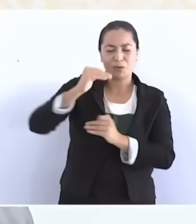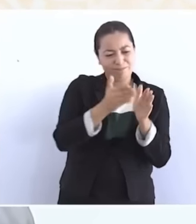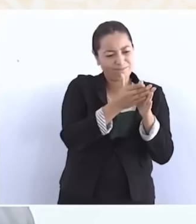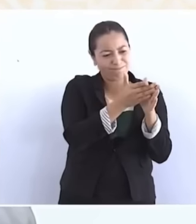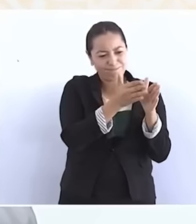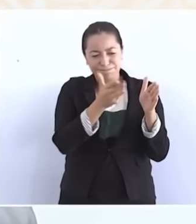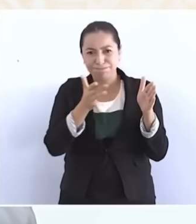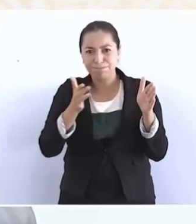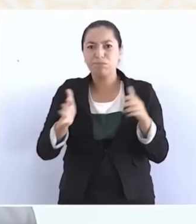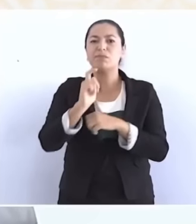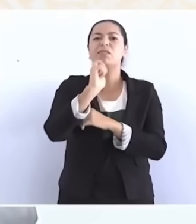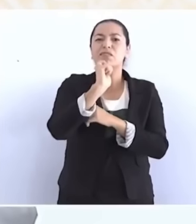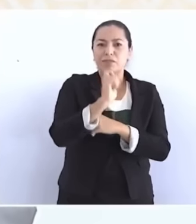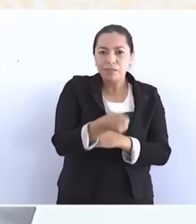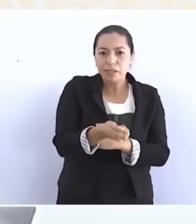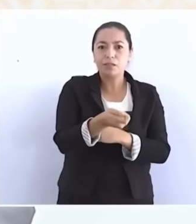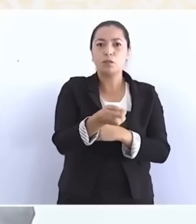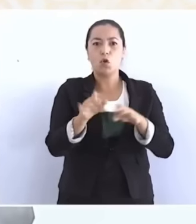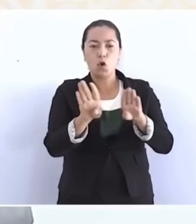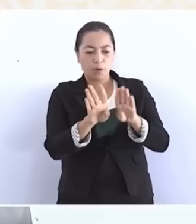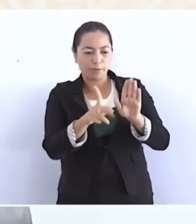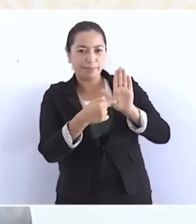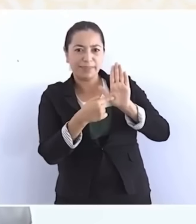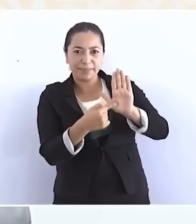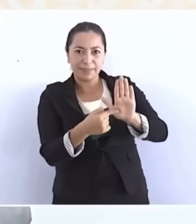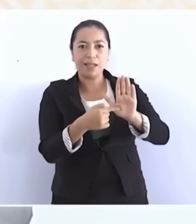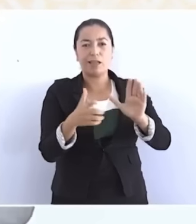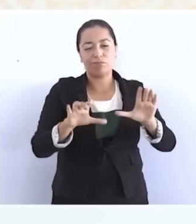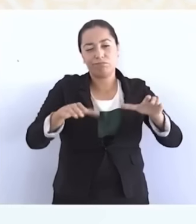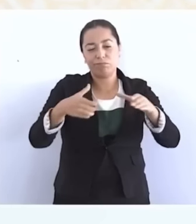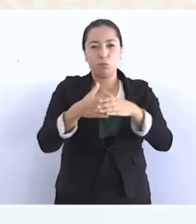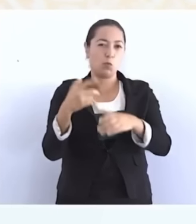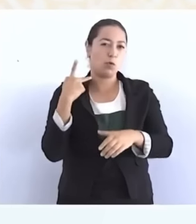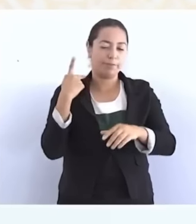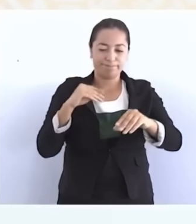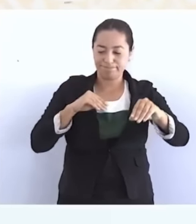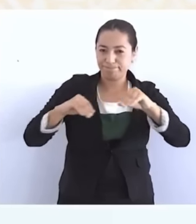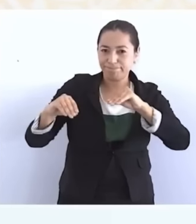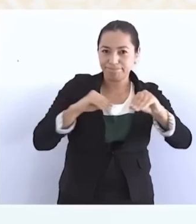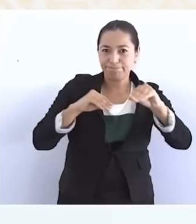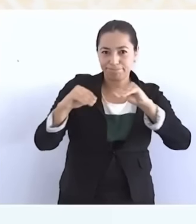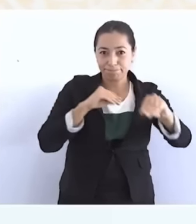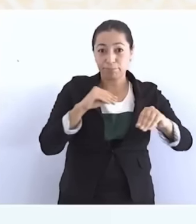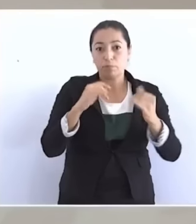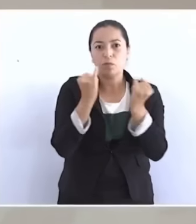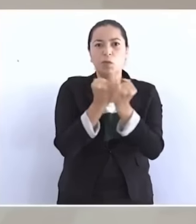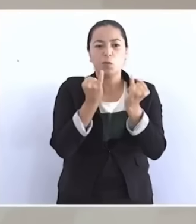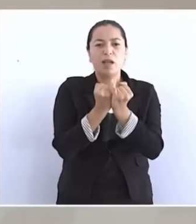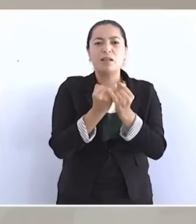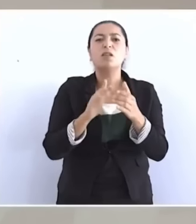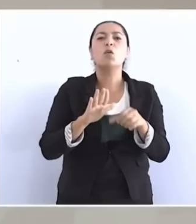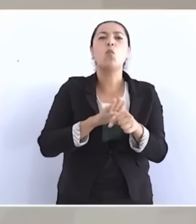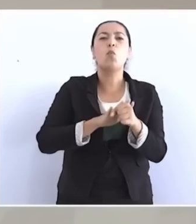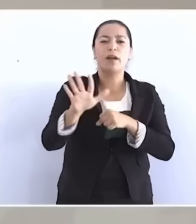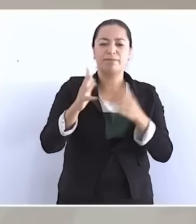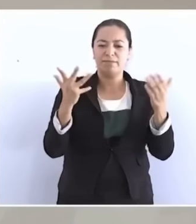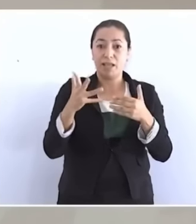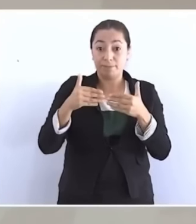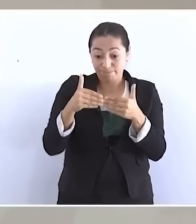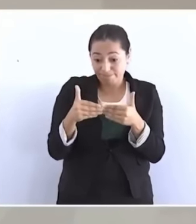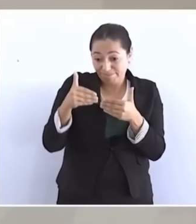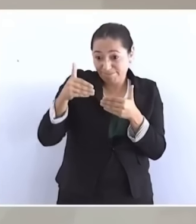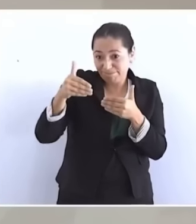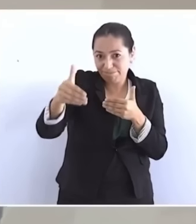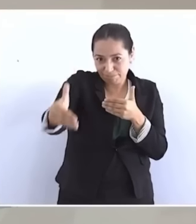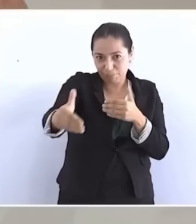nuestro movimiento, de lo que ha significado, de lo que viene hacia adelante. Y